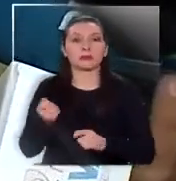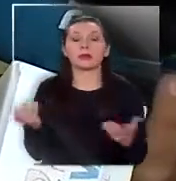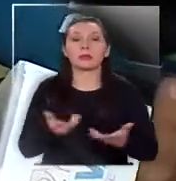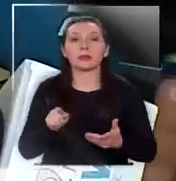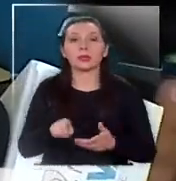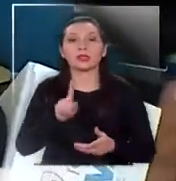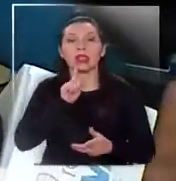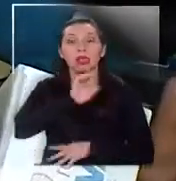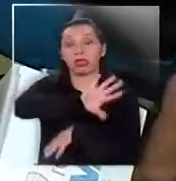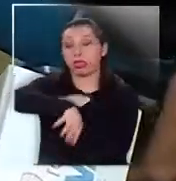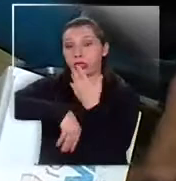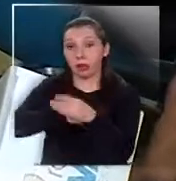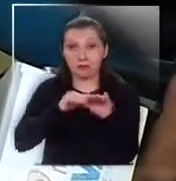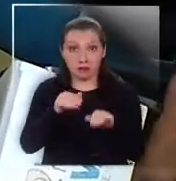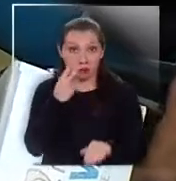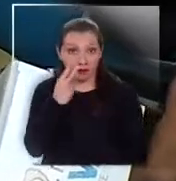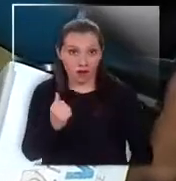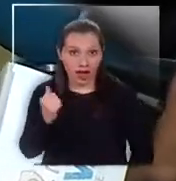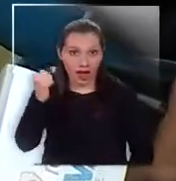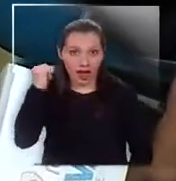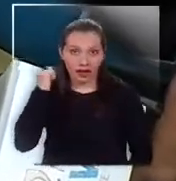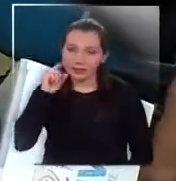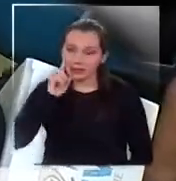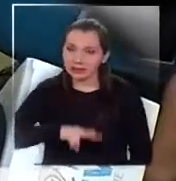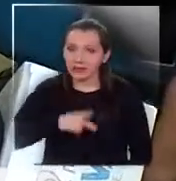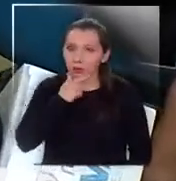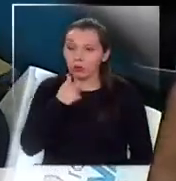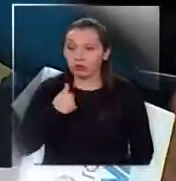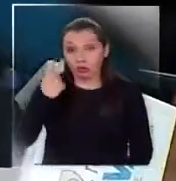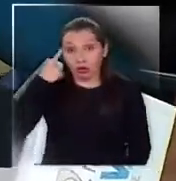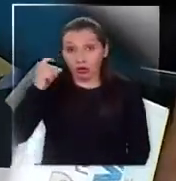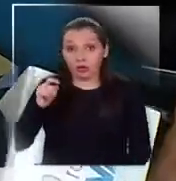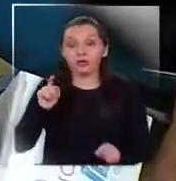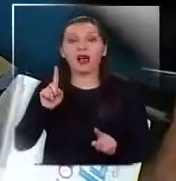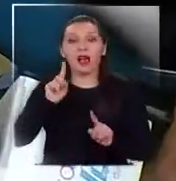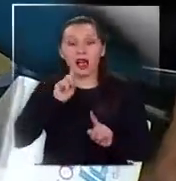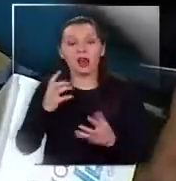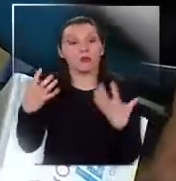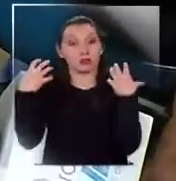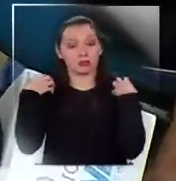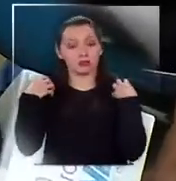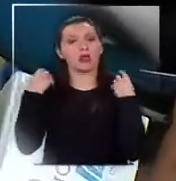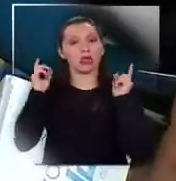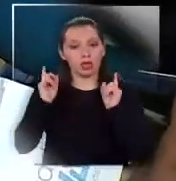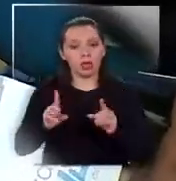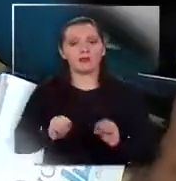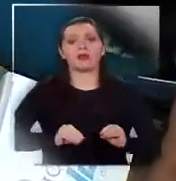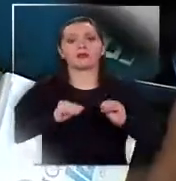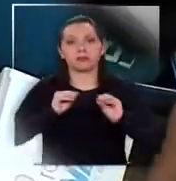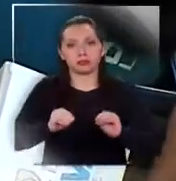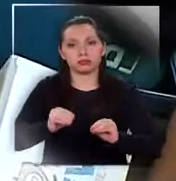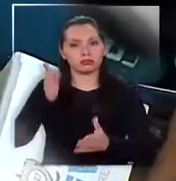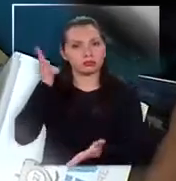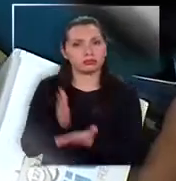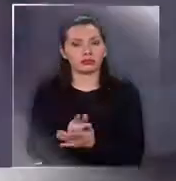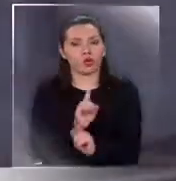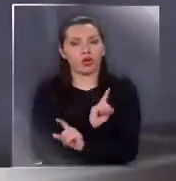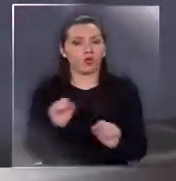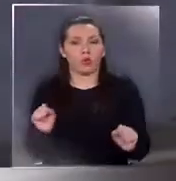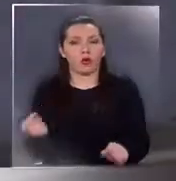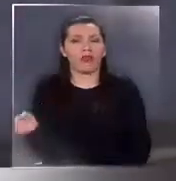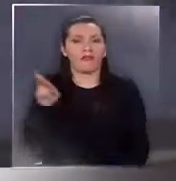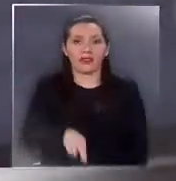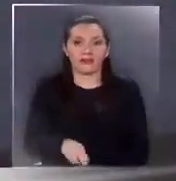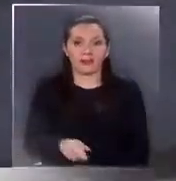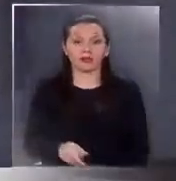para tener el desorden que vimos ayer. Indudablemente yo creo que a quien corresponda tienen que aplicarse para que esto no vuelva a suceder.